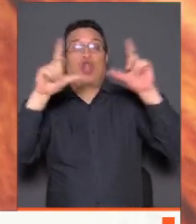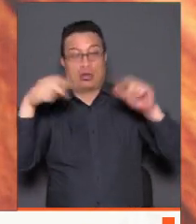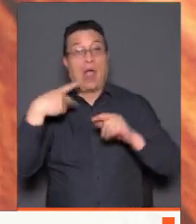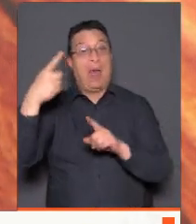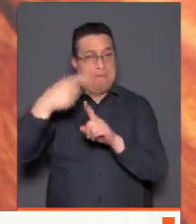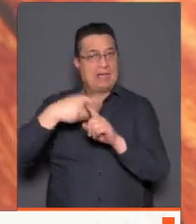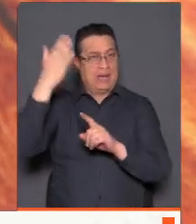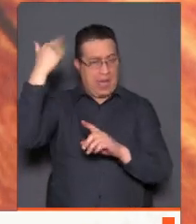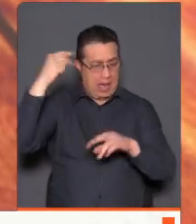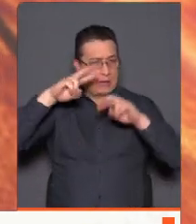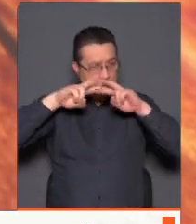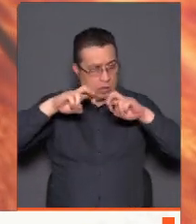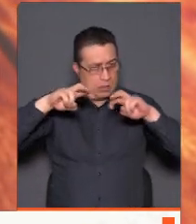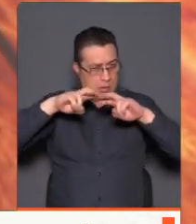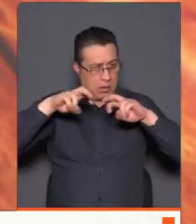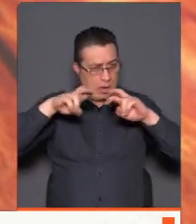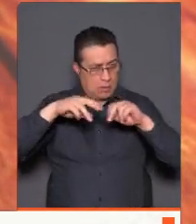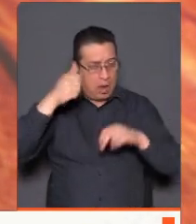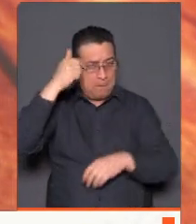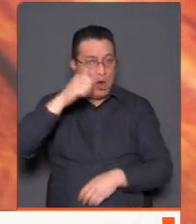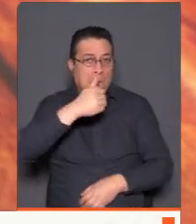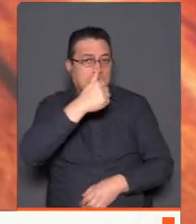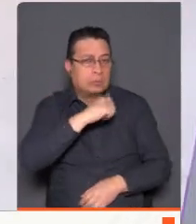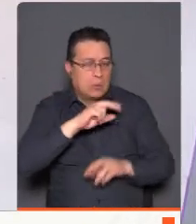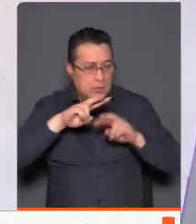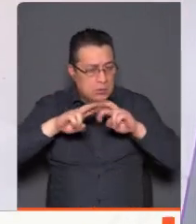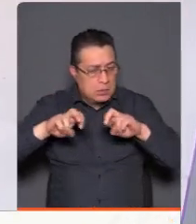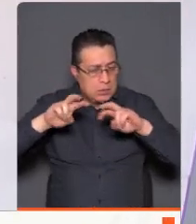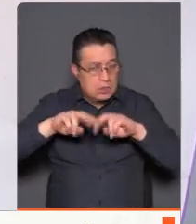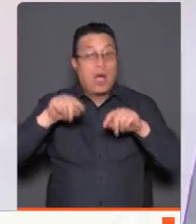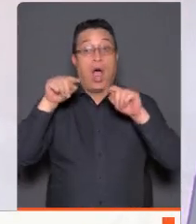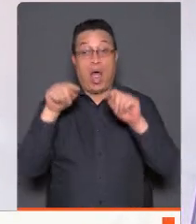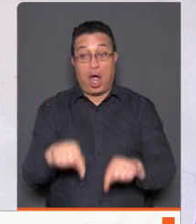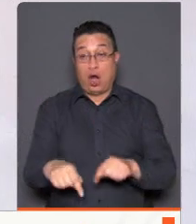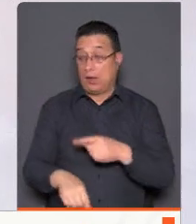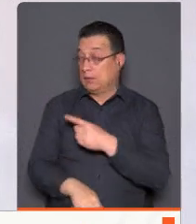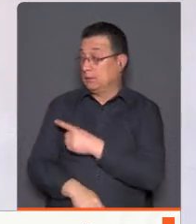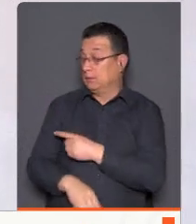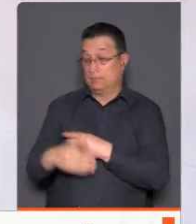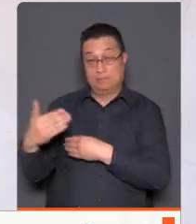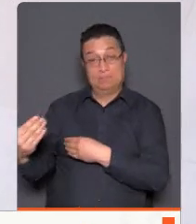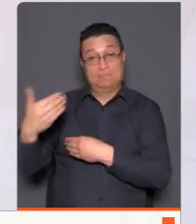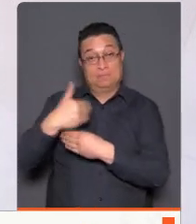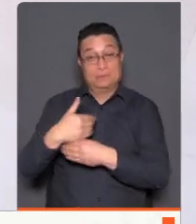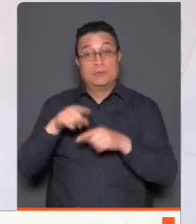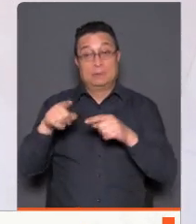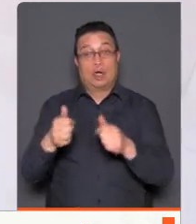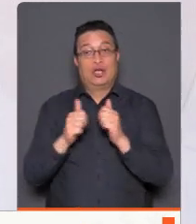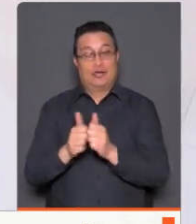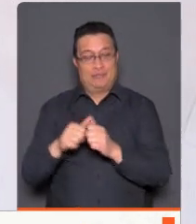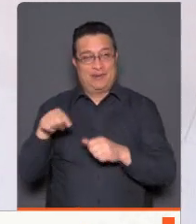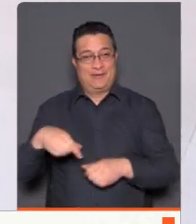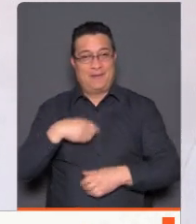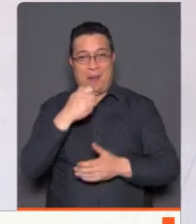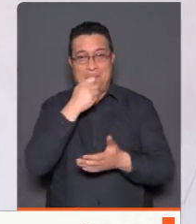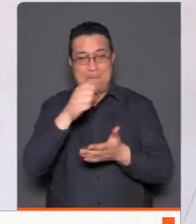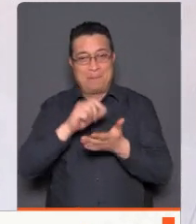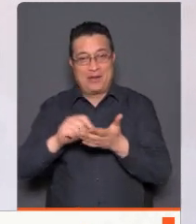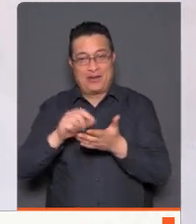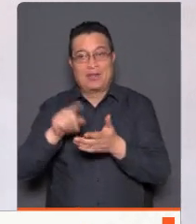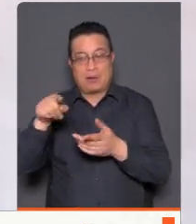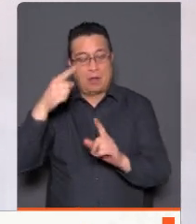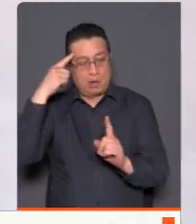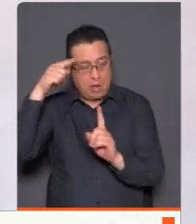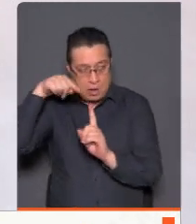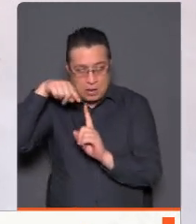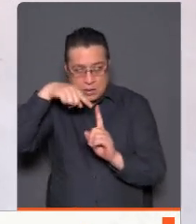pero que se mantiene en absoluta reserva. Y con nosotros aquí en el estudio está nuestro compañero de labores Patricio Núñez, que ha seguido este